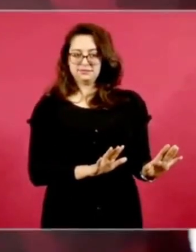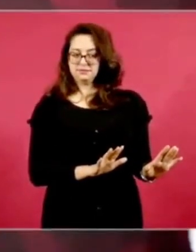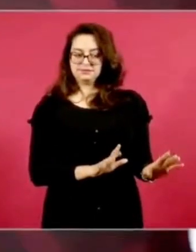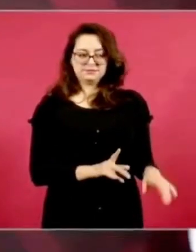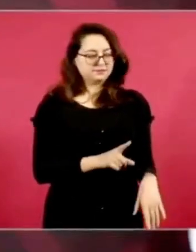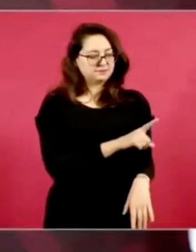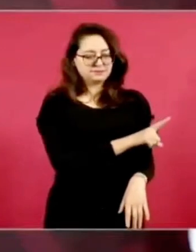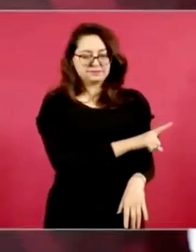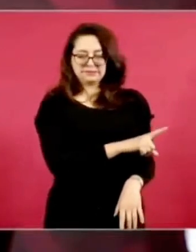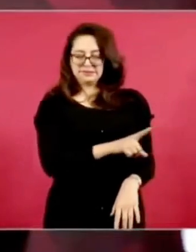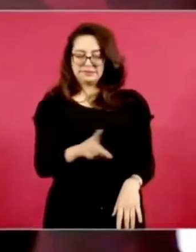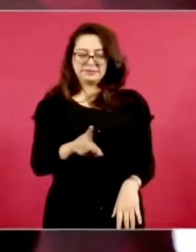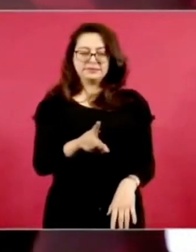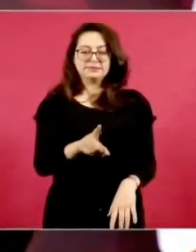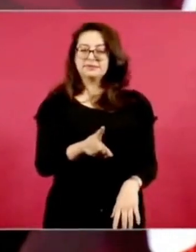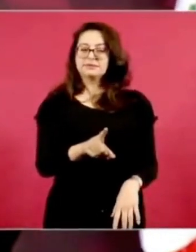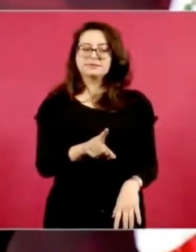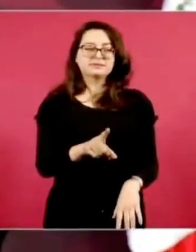Gente, la verdad,